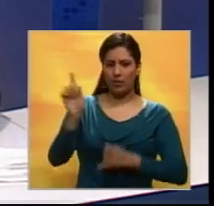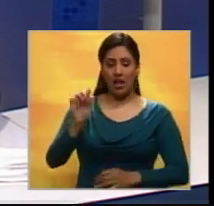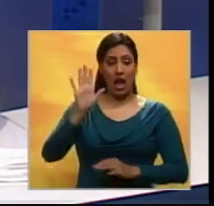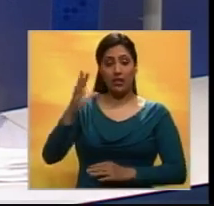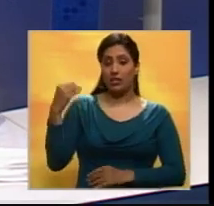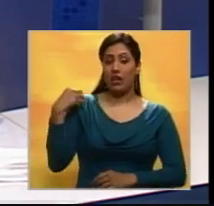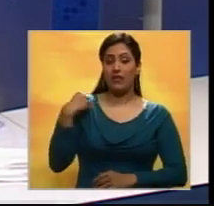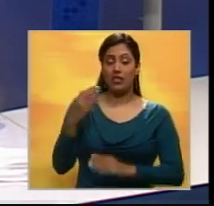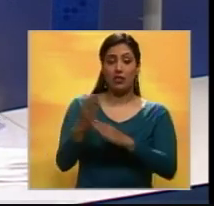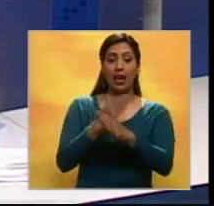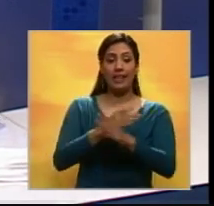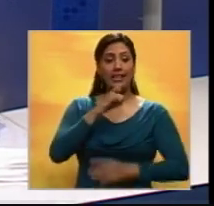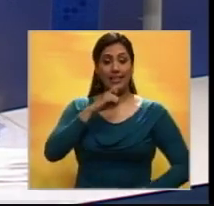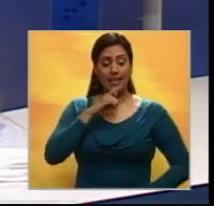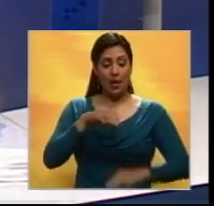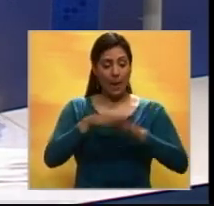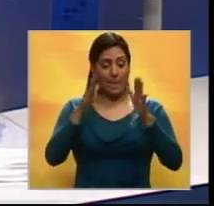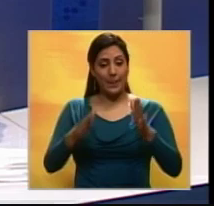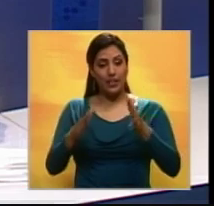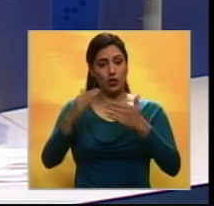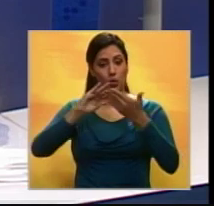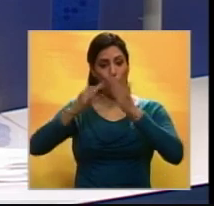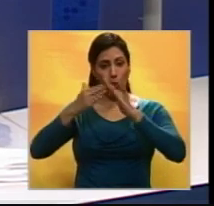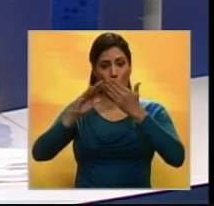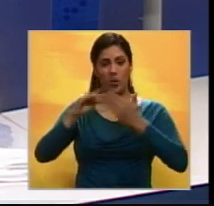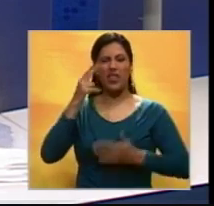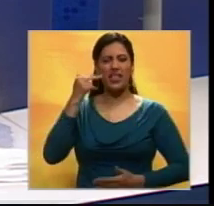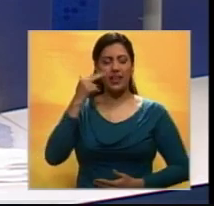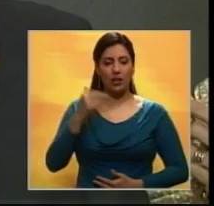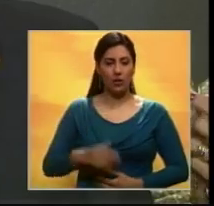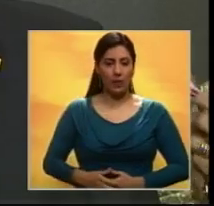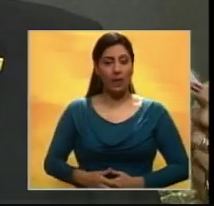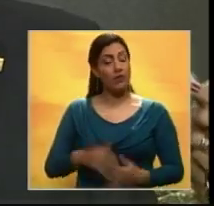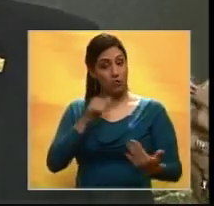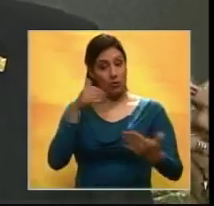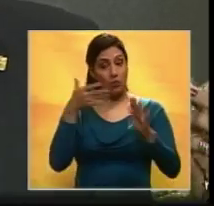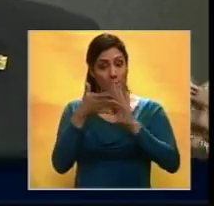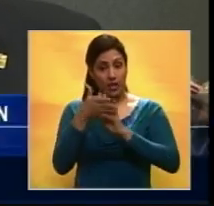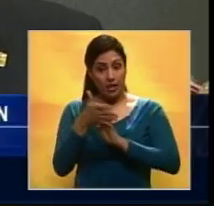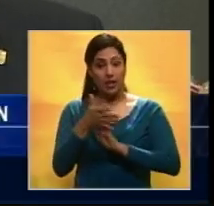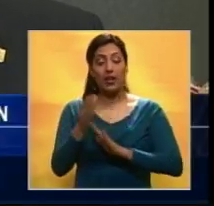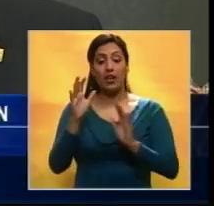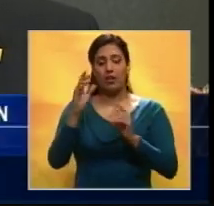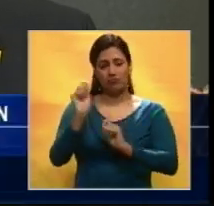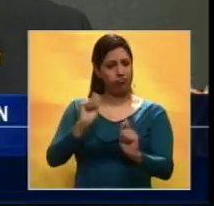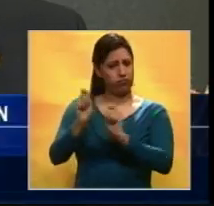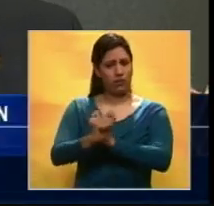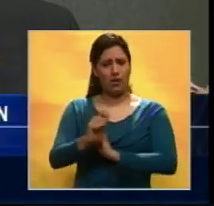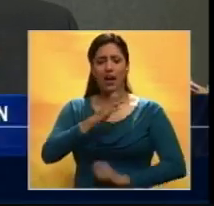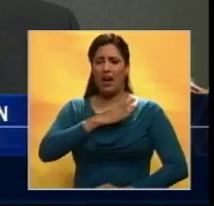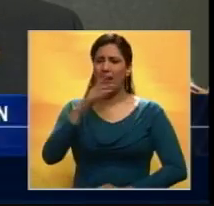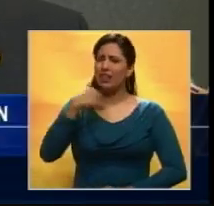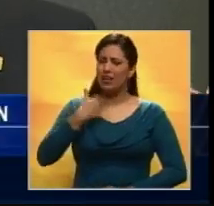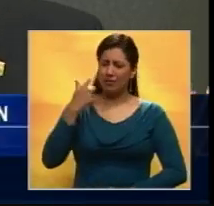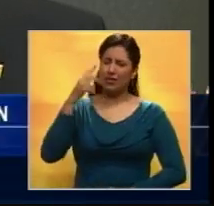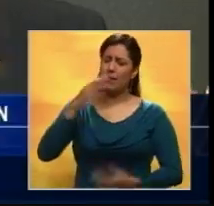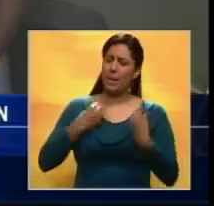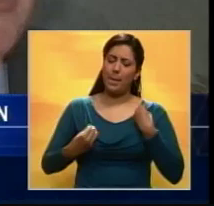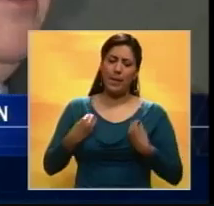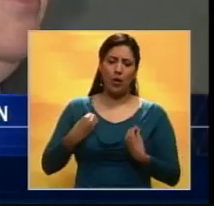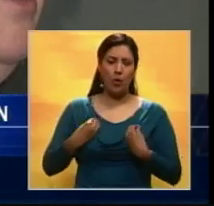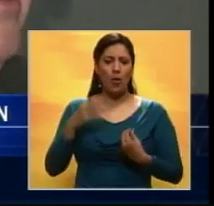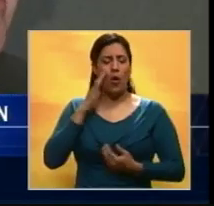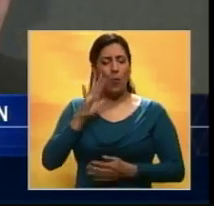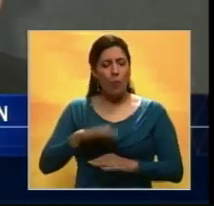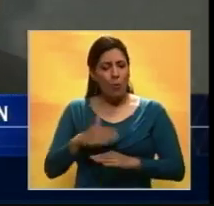como lo anunció recientemente el ministro para las Comunas, Aristóbulo Isturiz. Martínez señaló que, por el contrario, manejan cifras preocupantes,